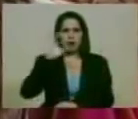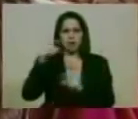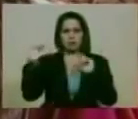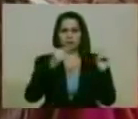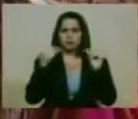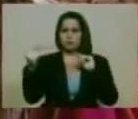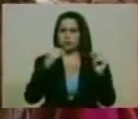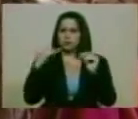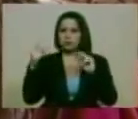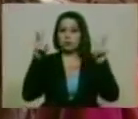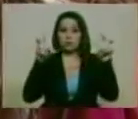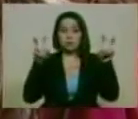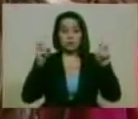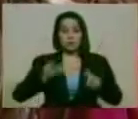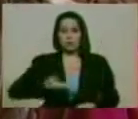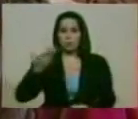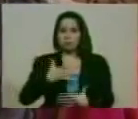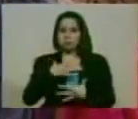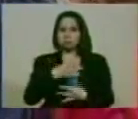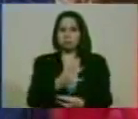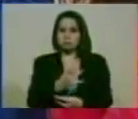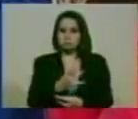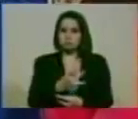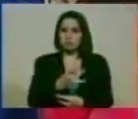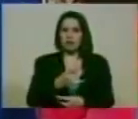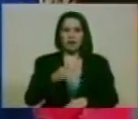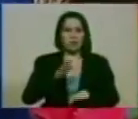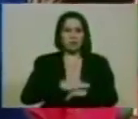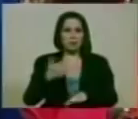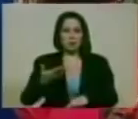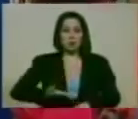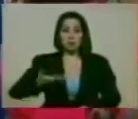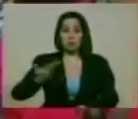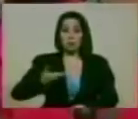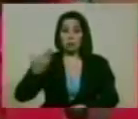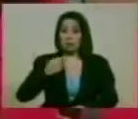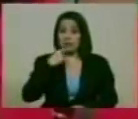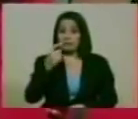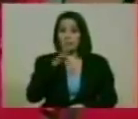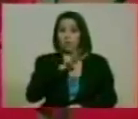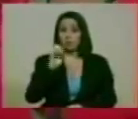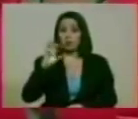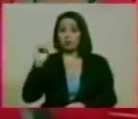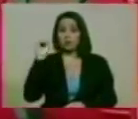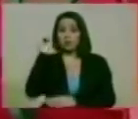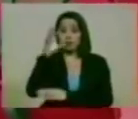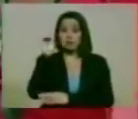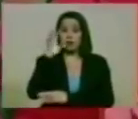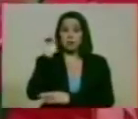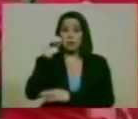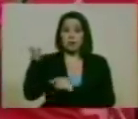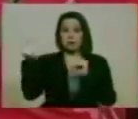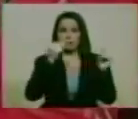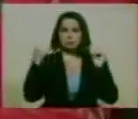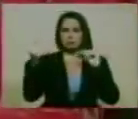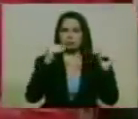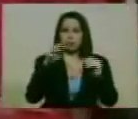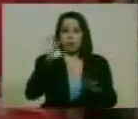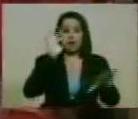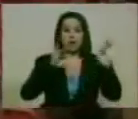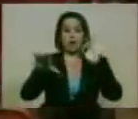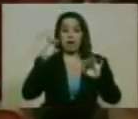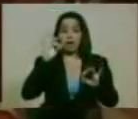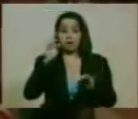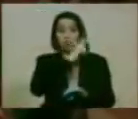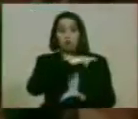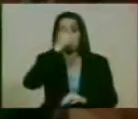debatir temas de interés, es importante resaltar que realizamos más de 400 asambleas donde fuimos electos según nuestros usos